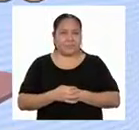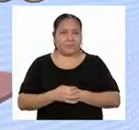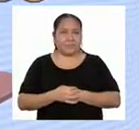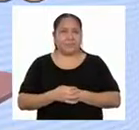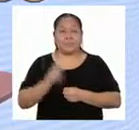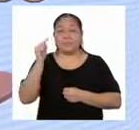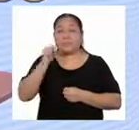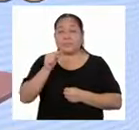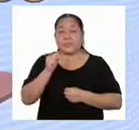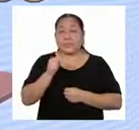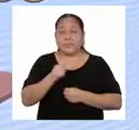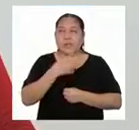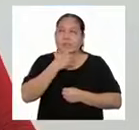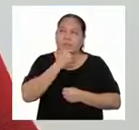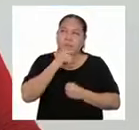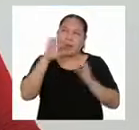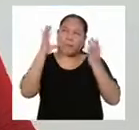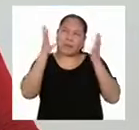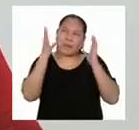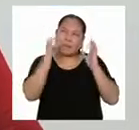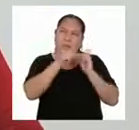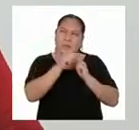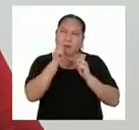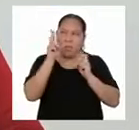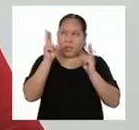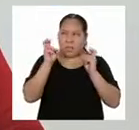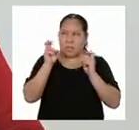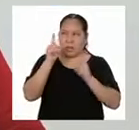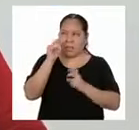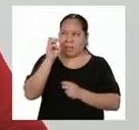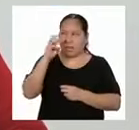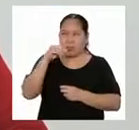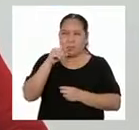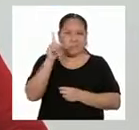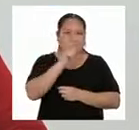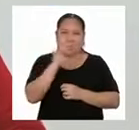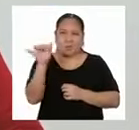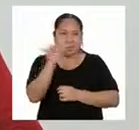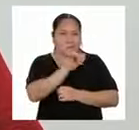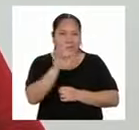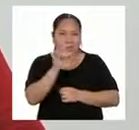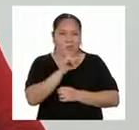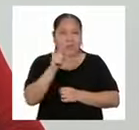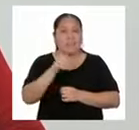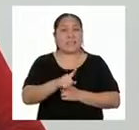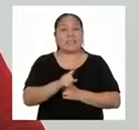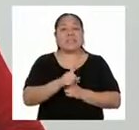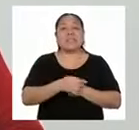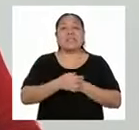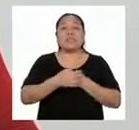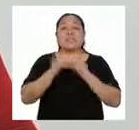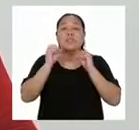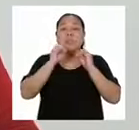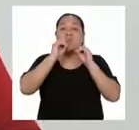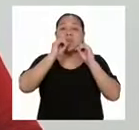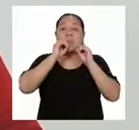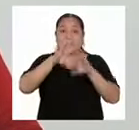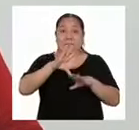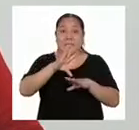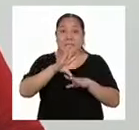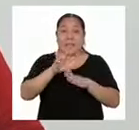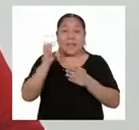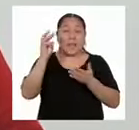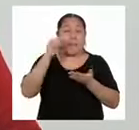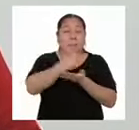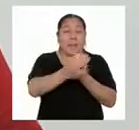Eso me suena muy similar al tema. No es lo mismo. Es el enunciado más importante que el